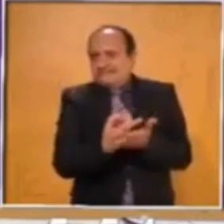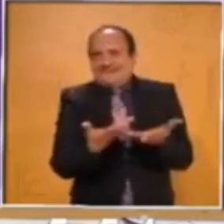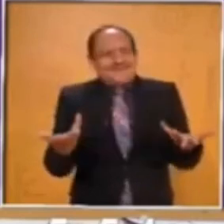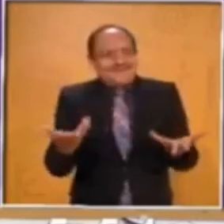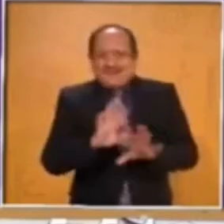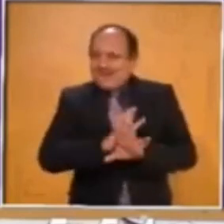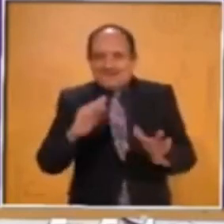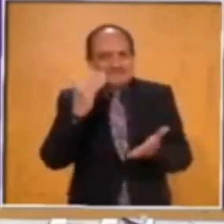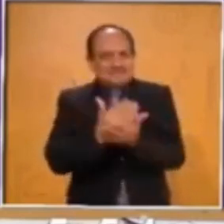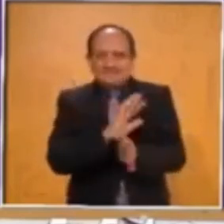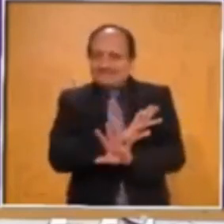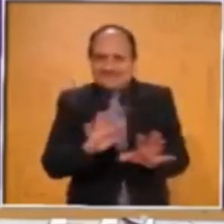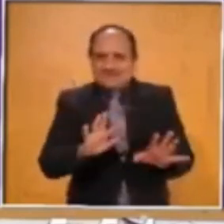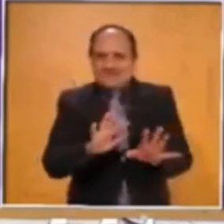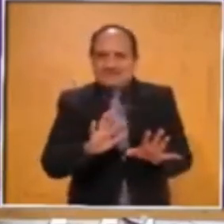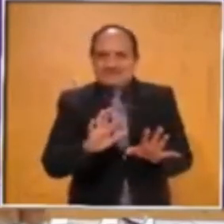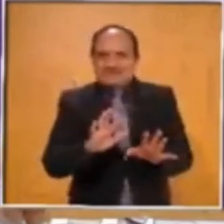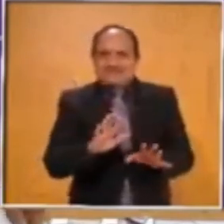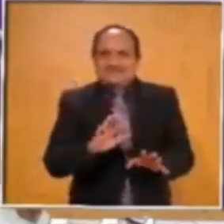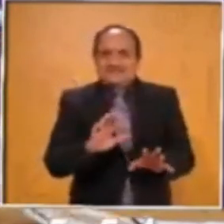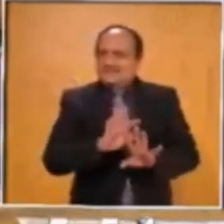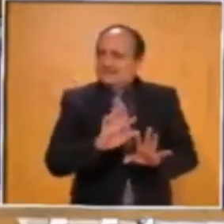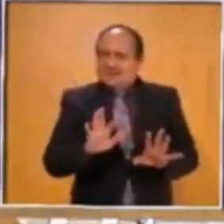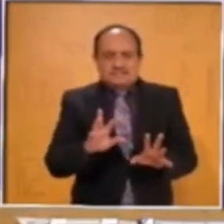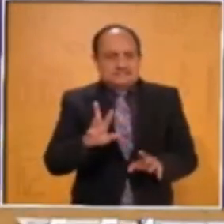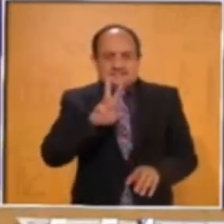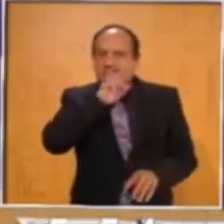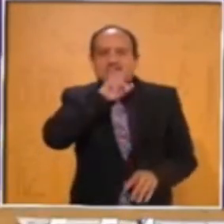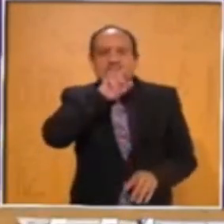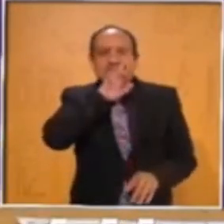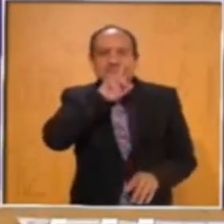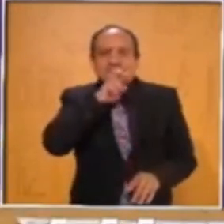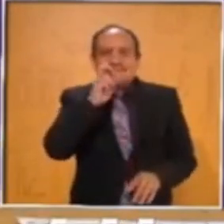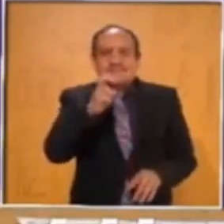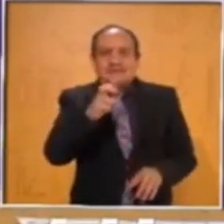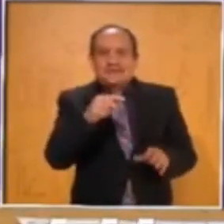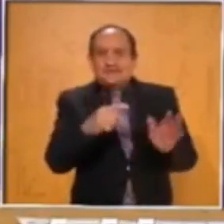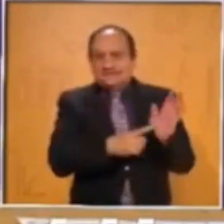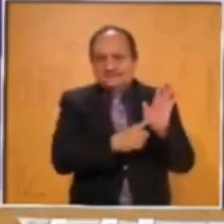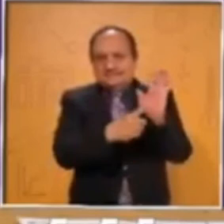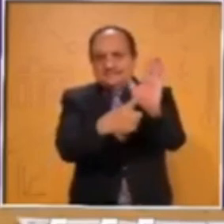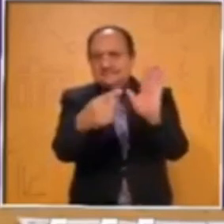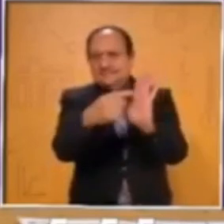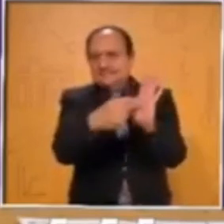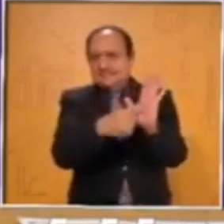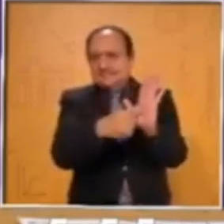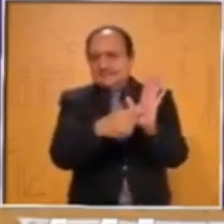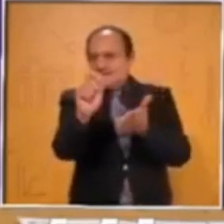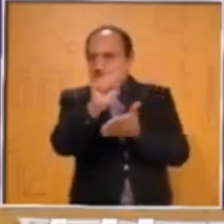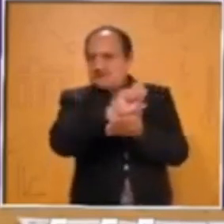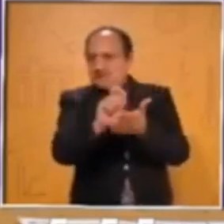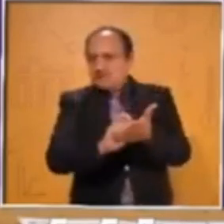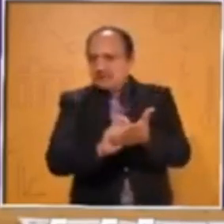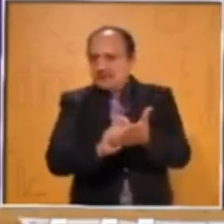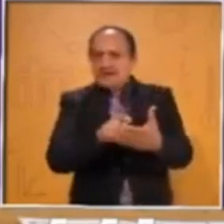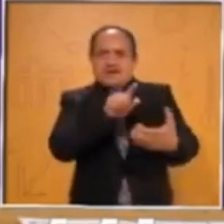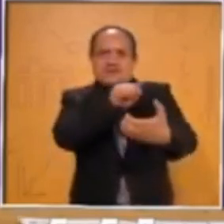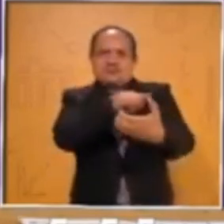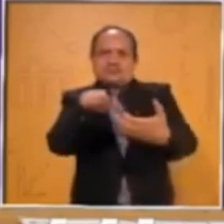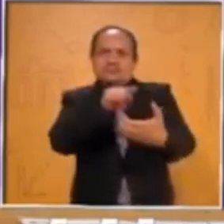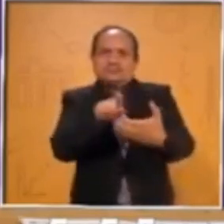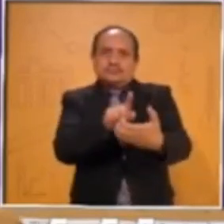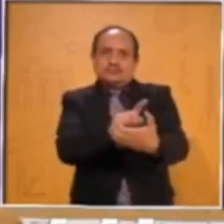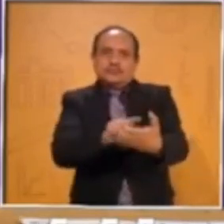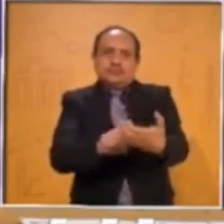con eso. No la voy a armar. No se apuren, muchachos. Este que traigo aquí fue hecho en un celular.